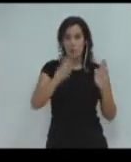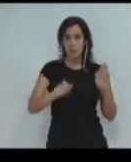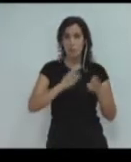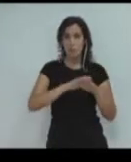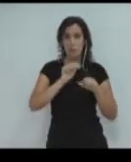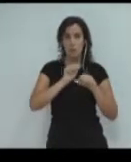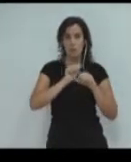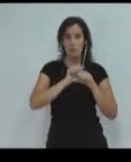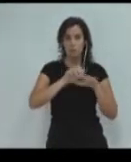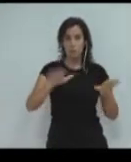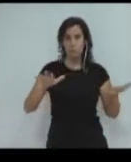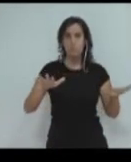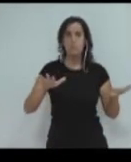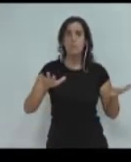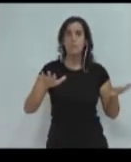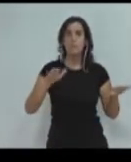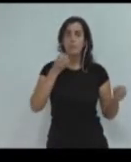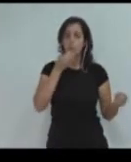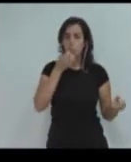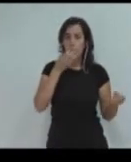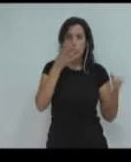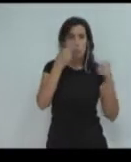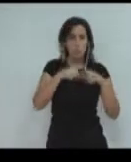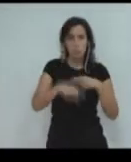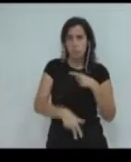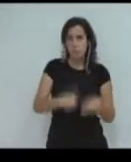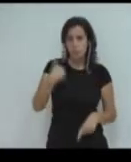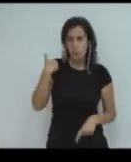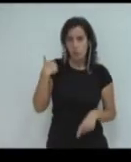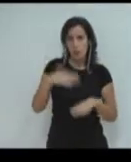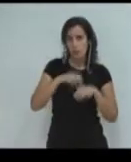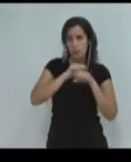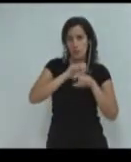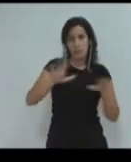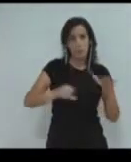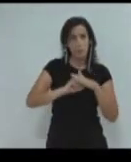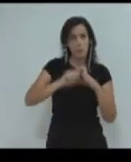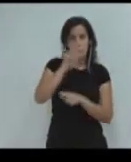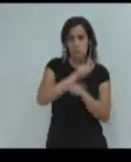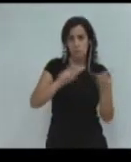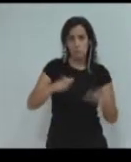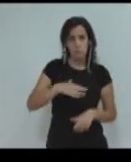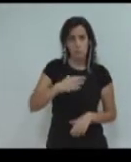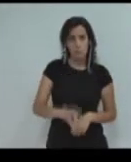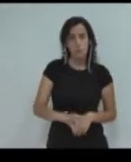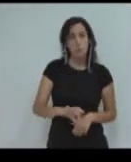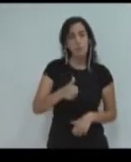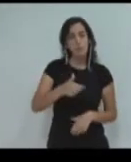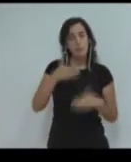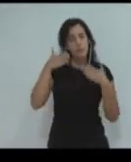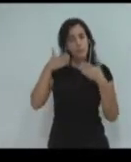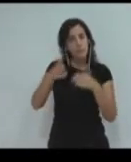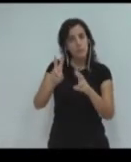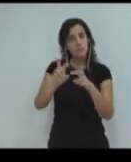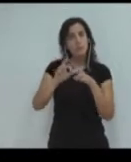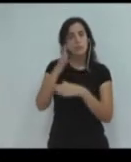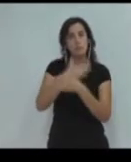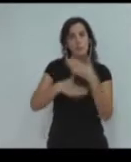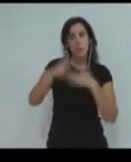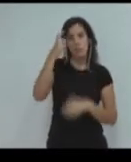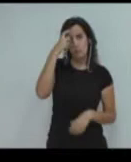extensible la información en general al mayor número de personas. Se ha centrado mucho en el tema de la